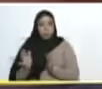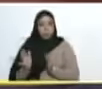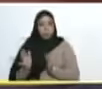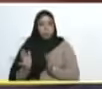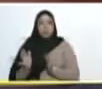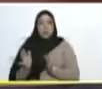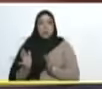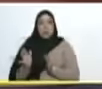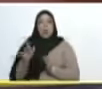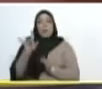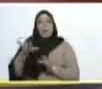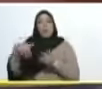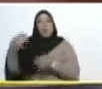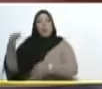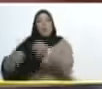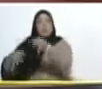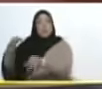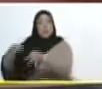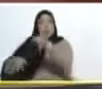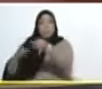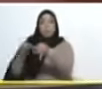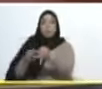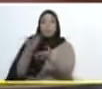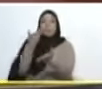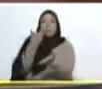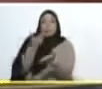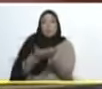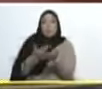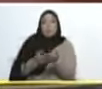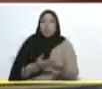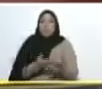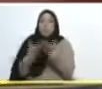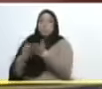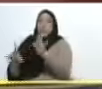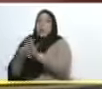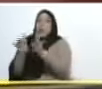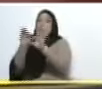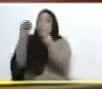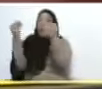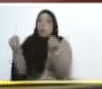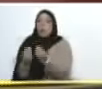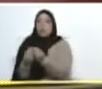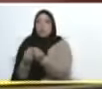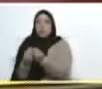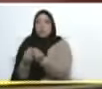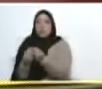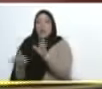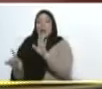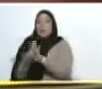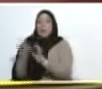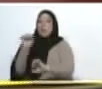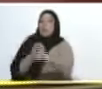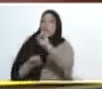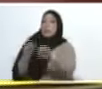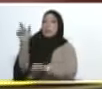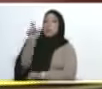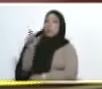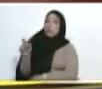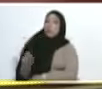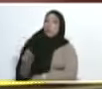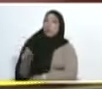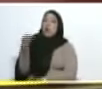fue enviado al Tribunal Supremo de Justicia por el carácter orgánico que tiene esta ley en defensa del Esequibo, y el